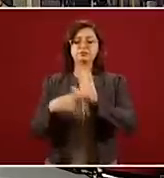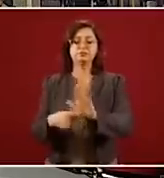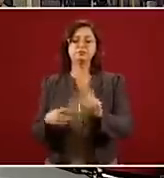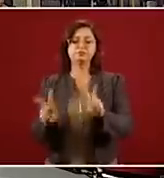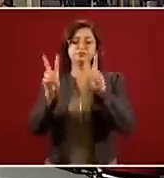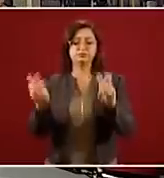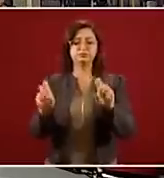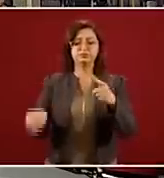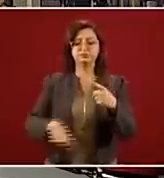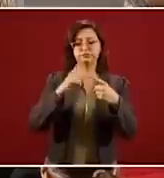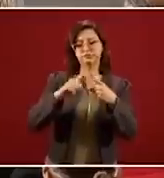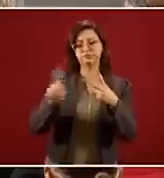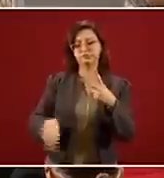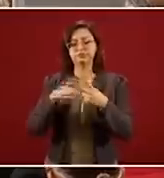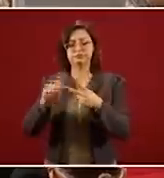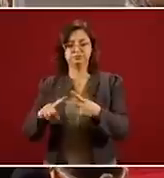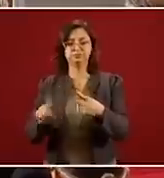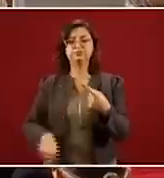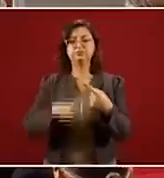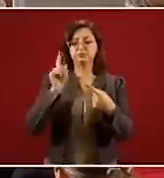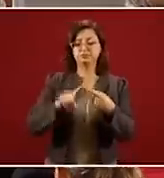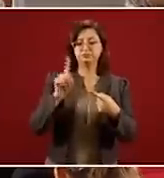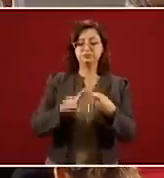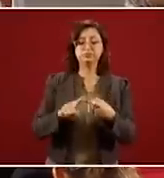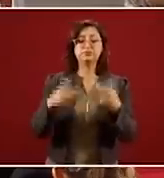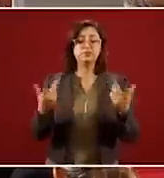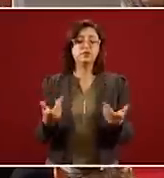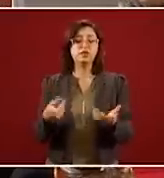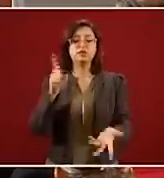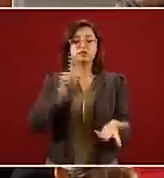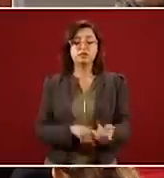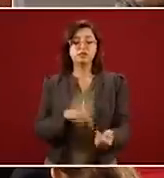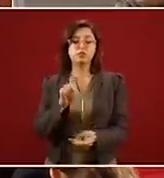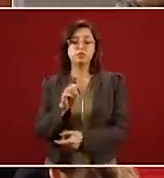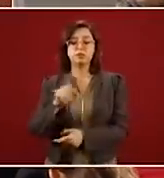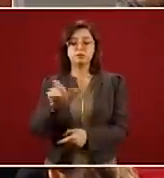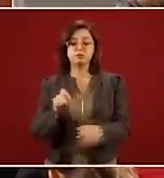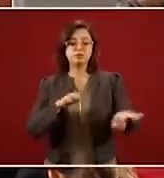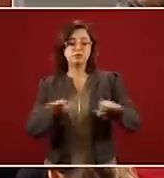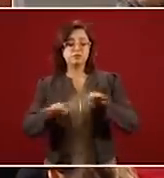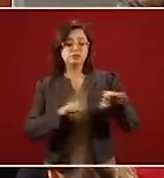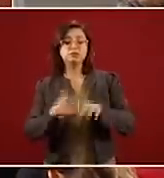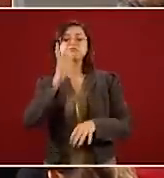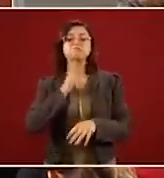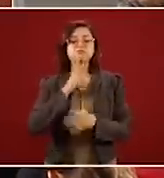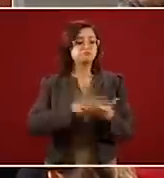temas. En una primera parte, lo que tiene que ver con la producción de Pemex y lo que tiene que ver